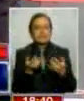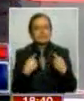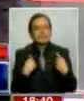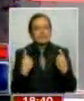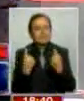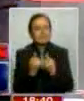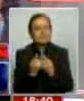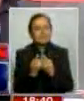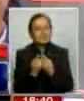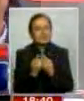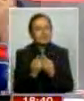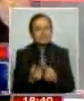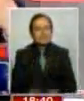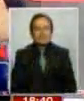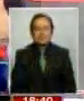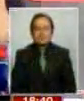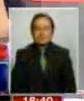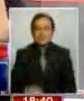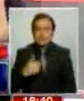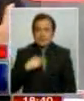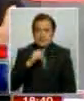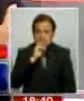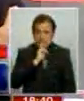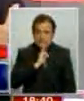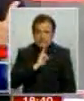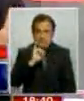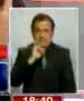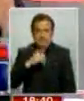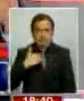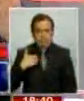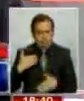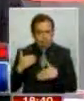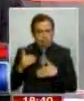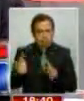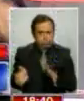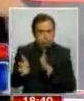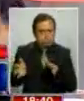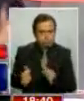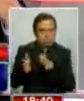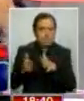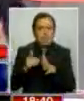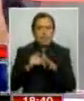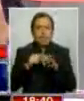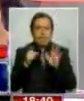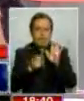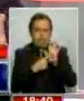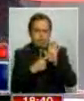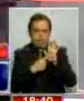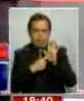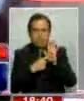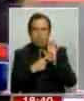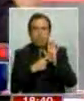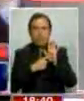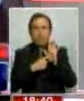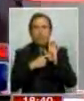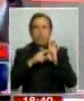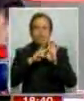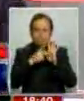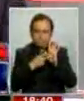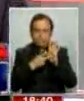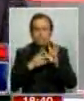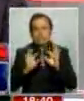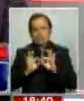esto es bien consistente. Si nosotros vamos a llevar adelante, como lo vamos a hacer, digamos, una reforma estructural a la educación integral,